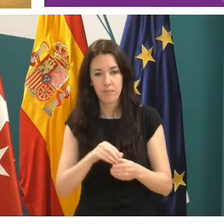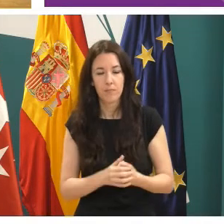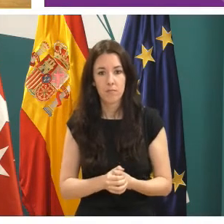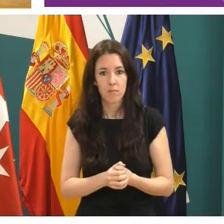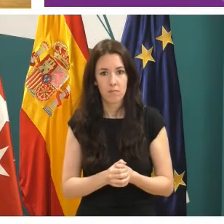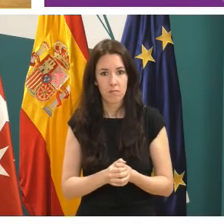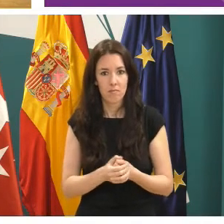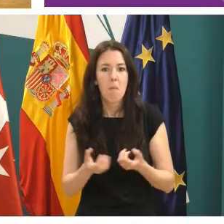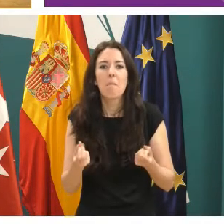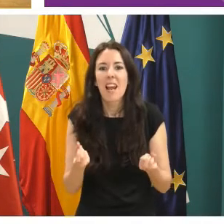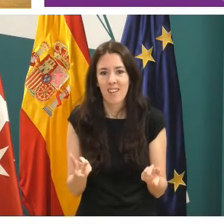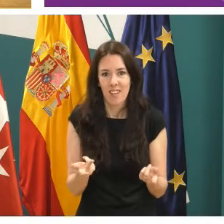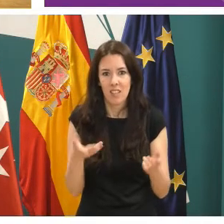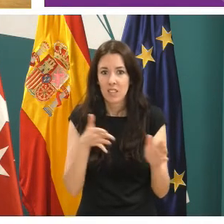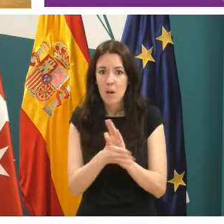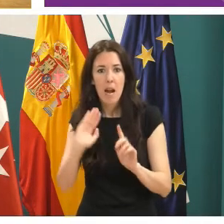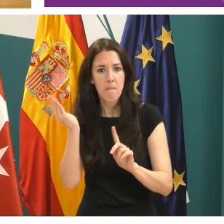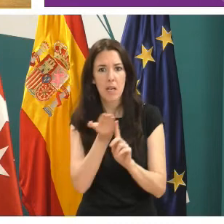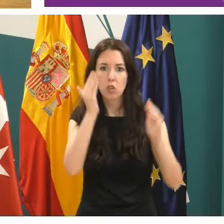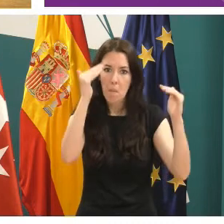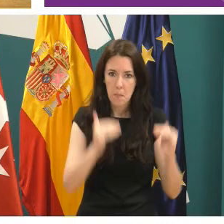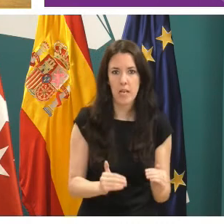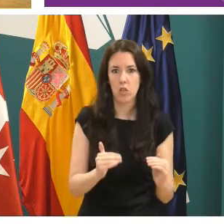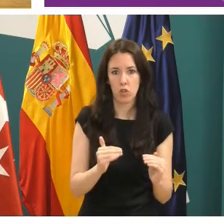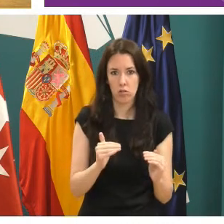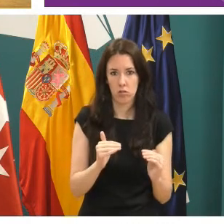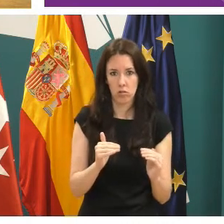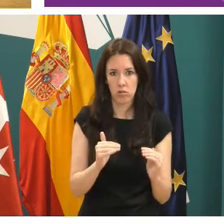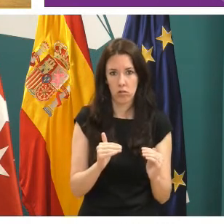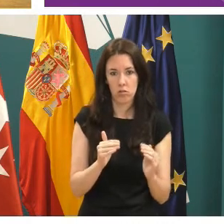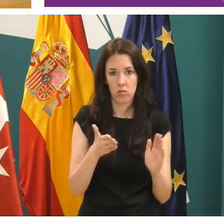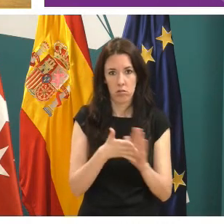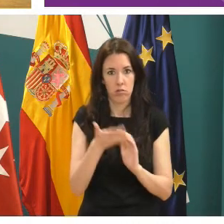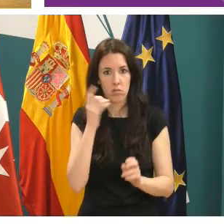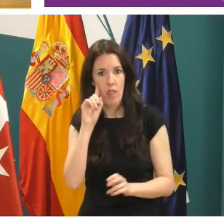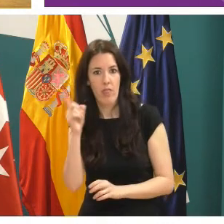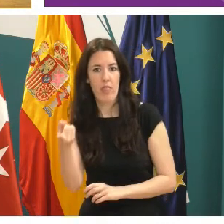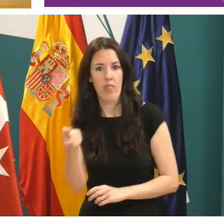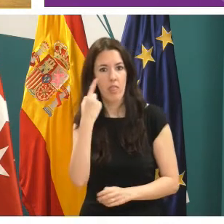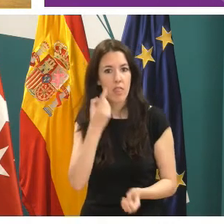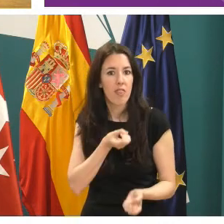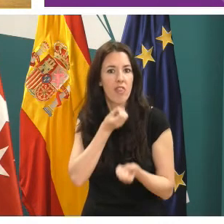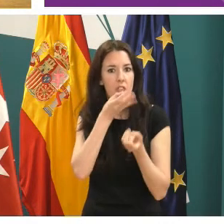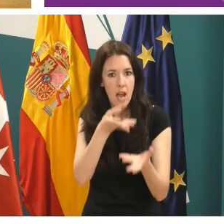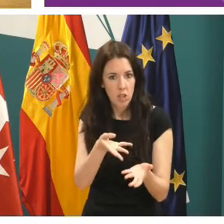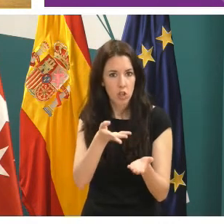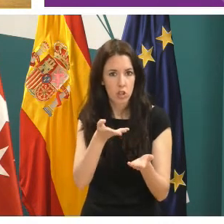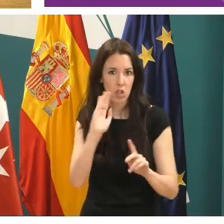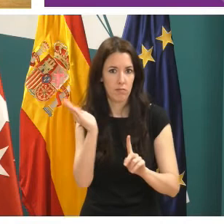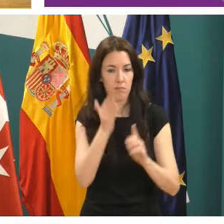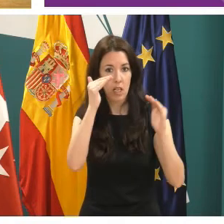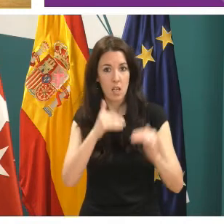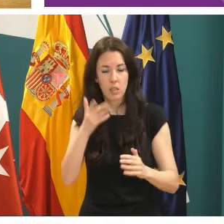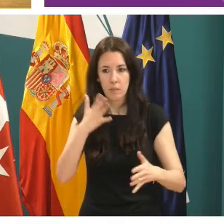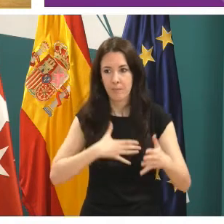¿Para qué? Para minimizar el impacto que conlleva el diagnóstico, ¿no? Y es la desesperanza también de